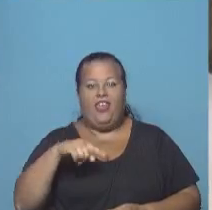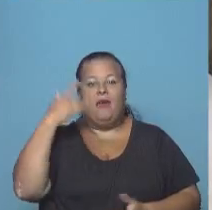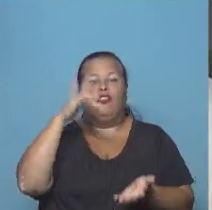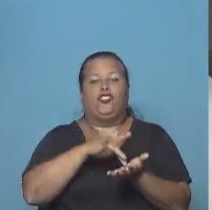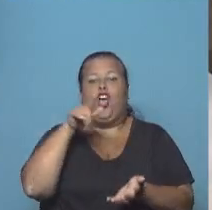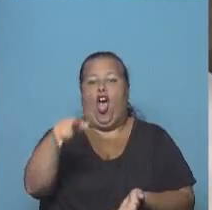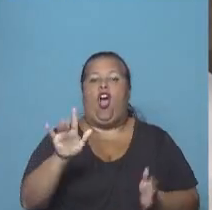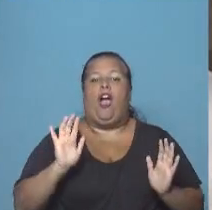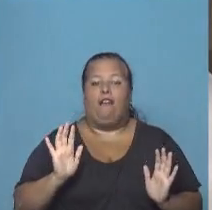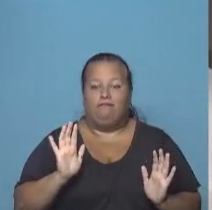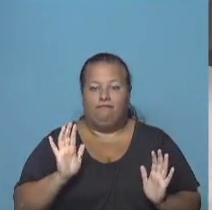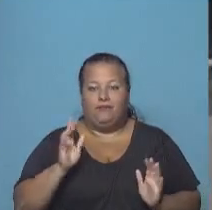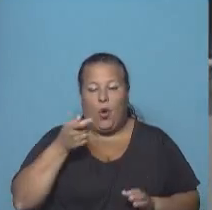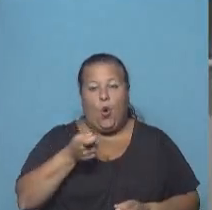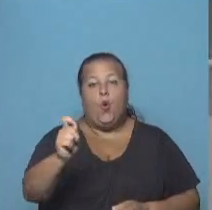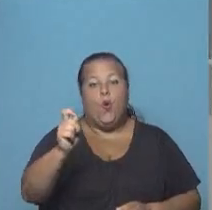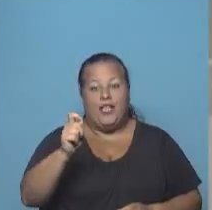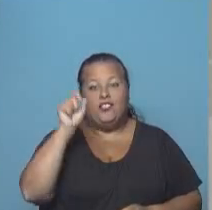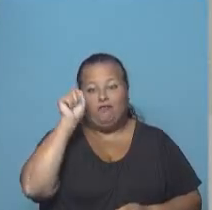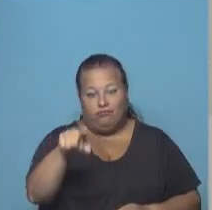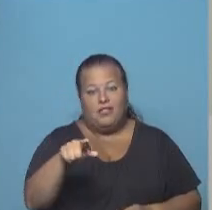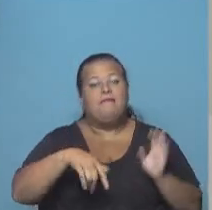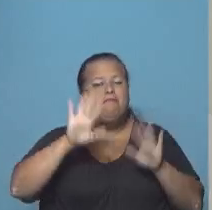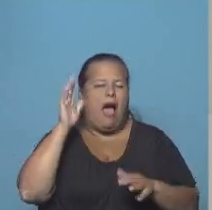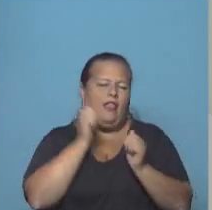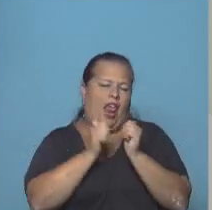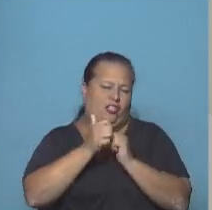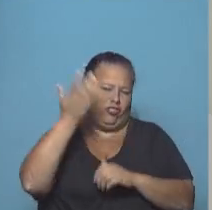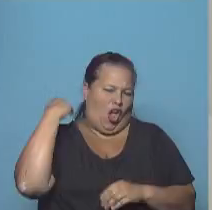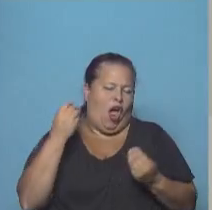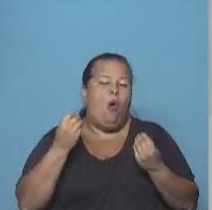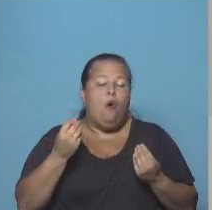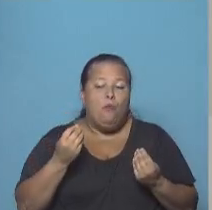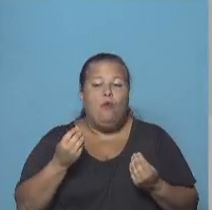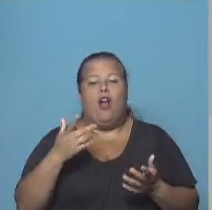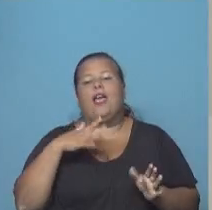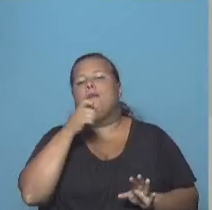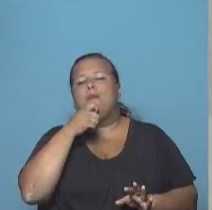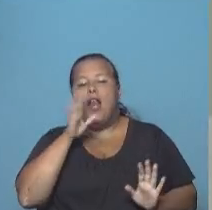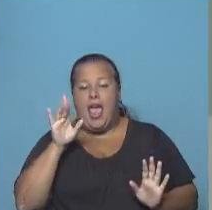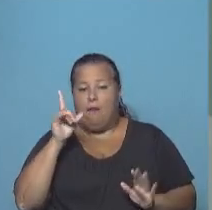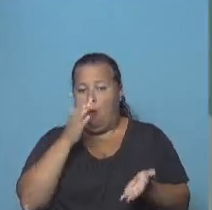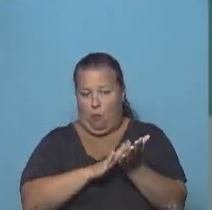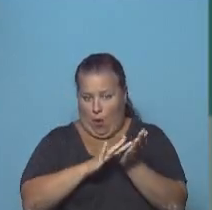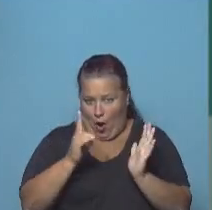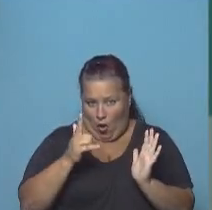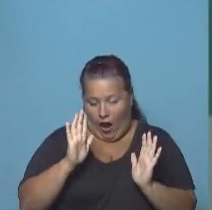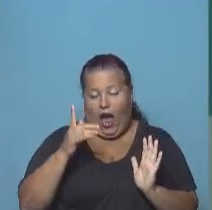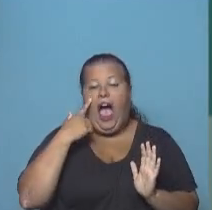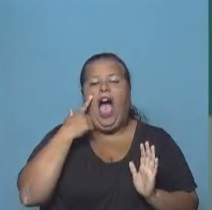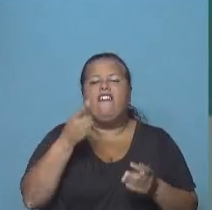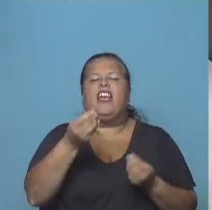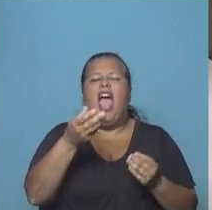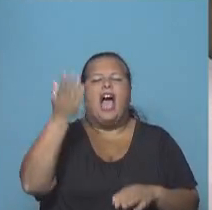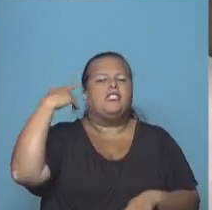también a él el juicio que corresponde sobre todo histórico No porque vamos a suponer que no haya pruebas para ver qué